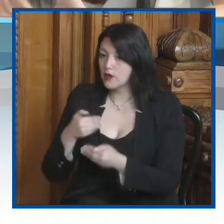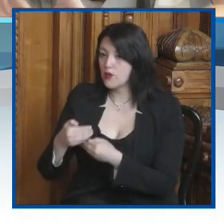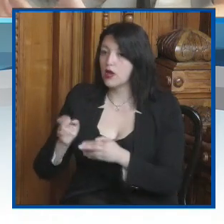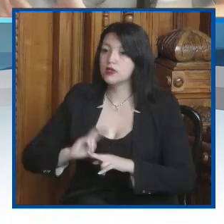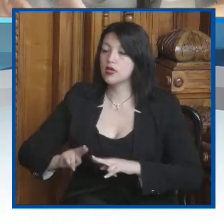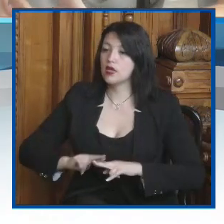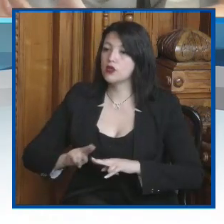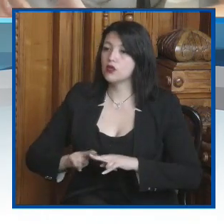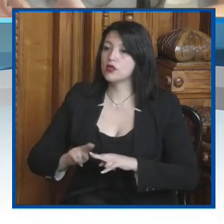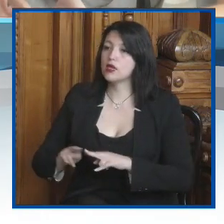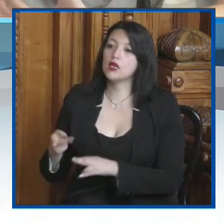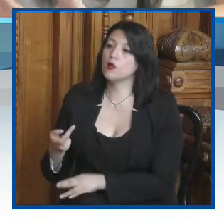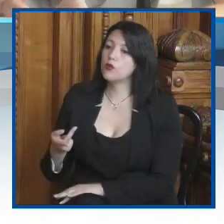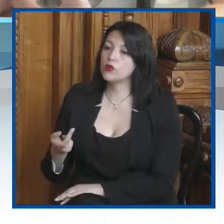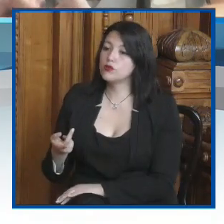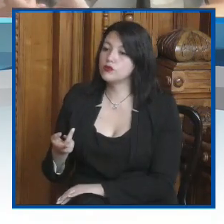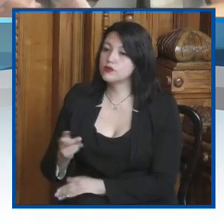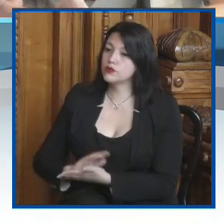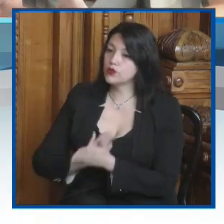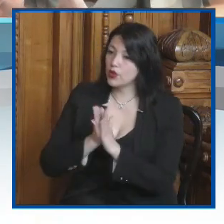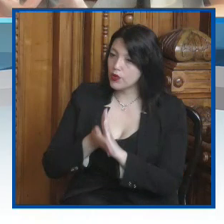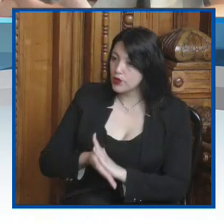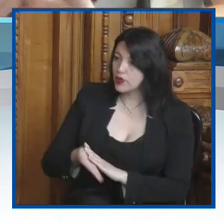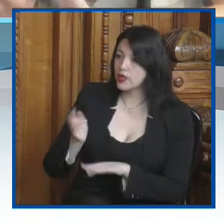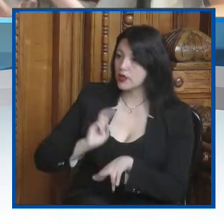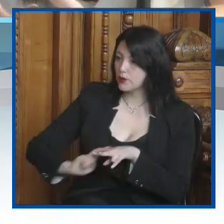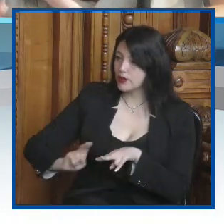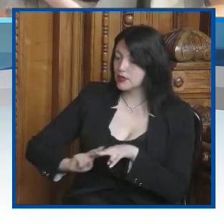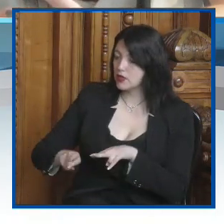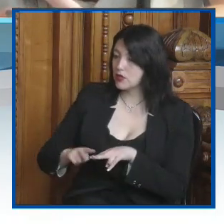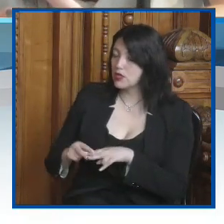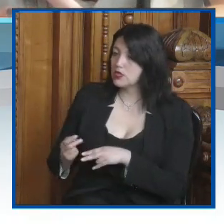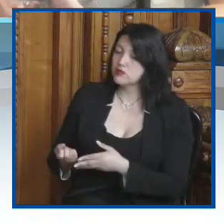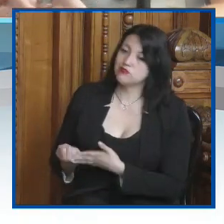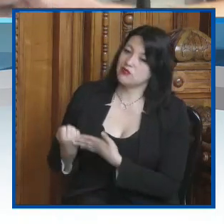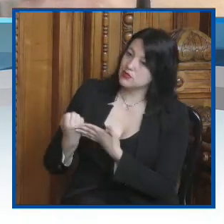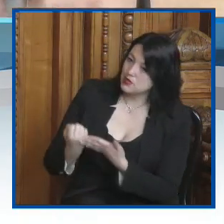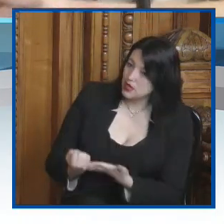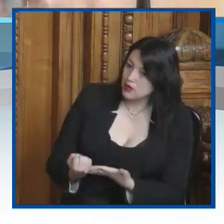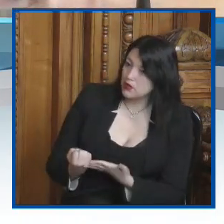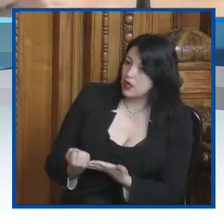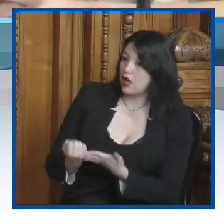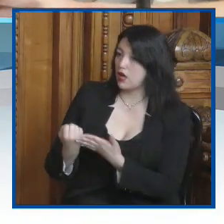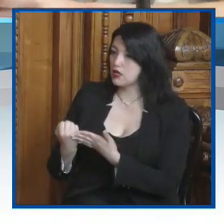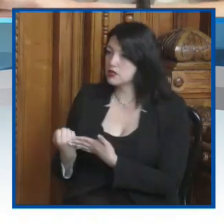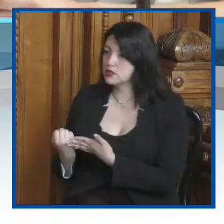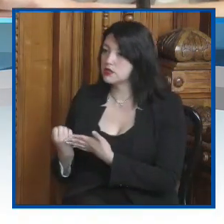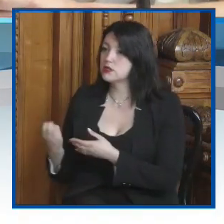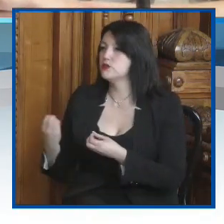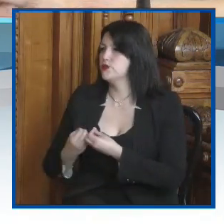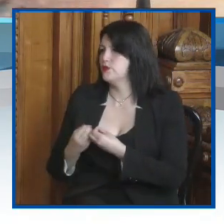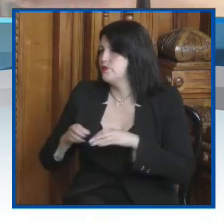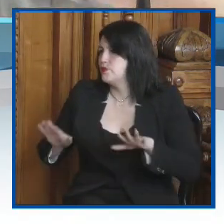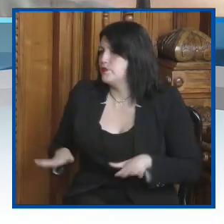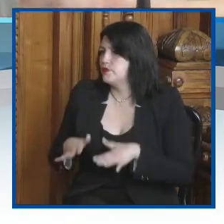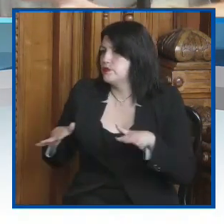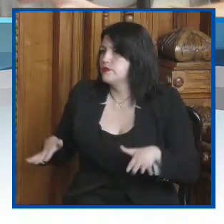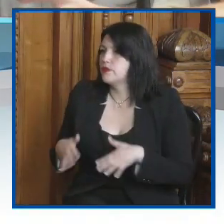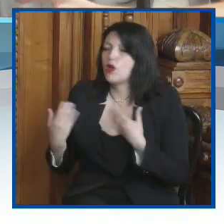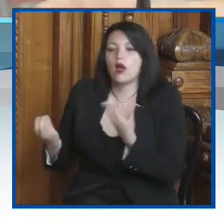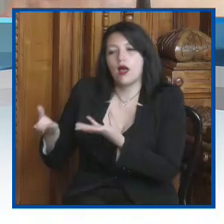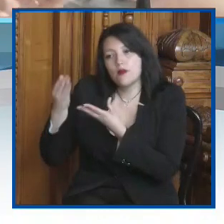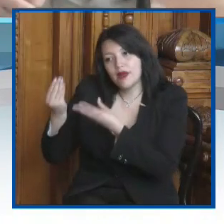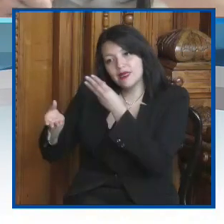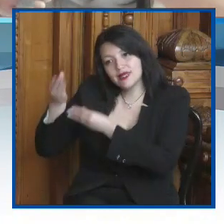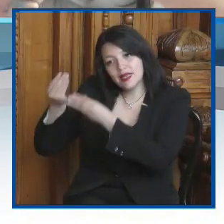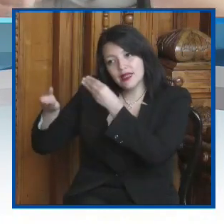queríamos darle esa vuelta de decir, bueno, todo lo que estamos haciendo, ¿sirve? Porque nosotros le estamos poniendo un montón de esfuerzo. Nos